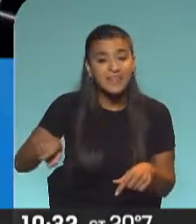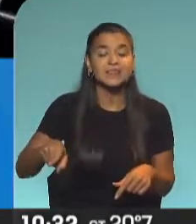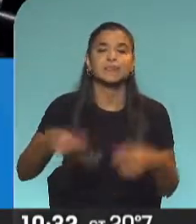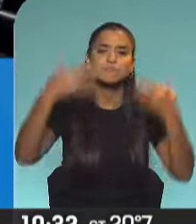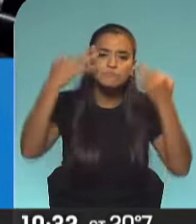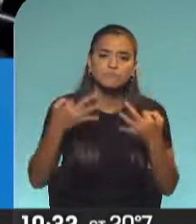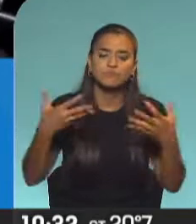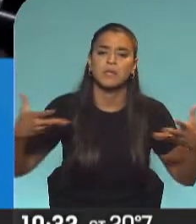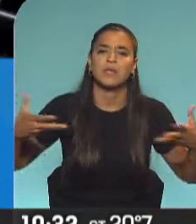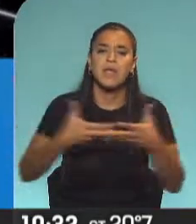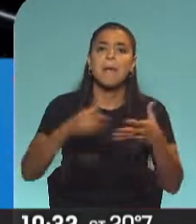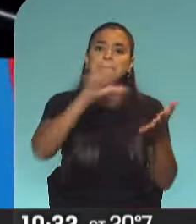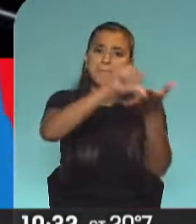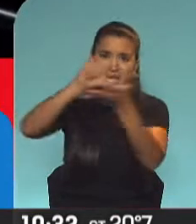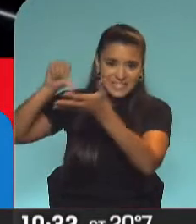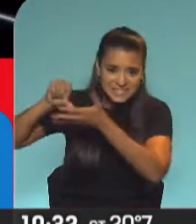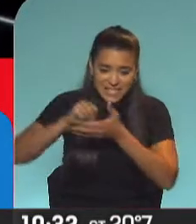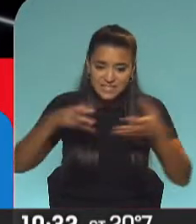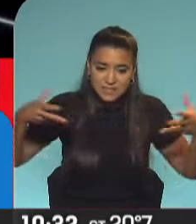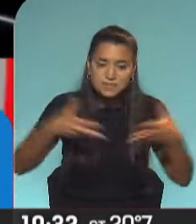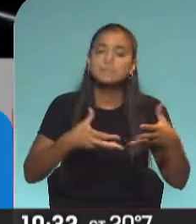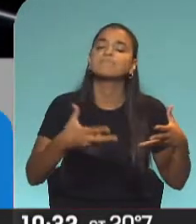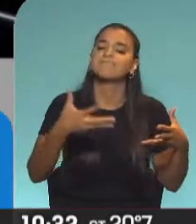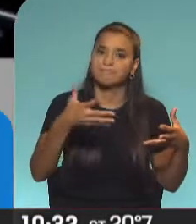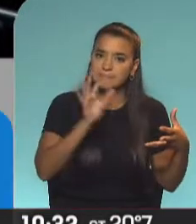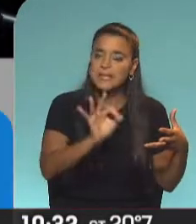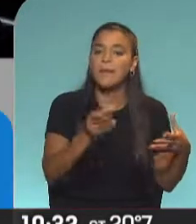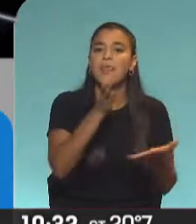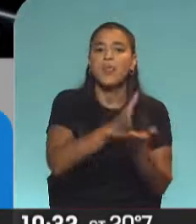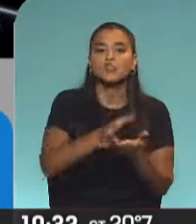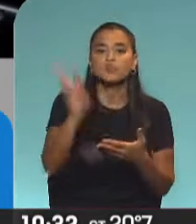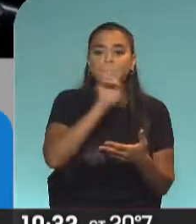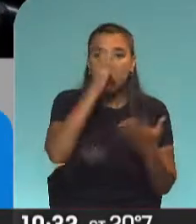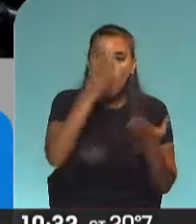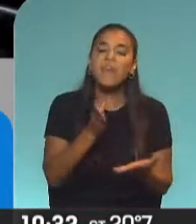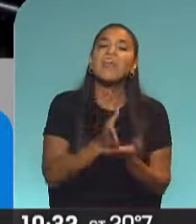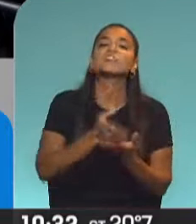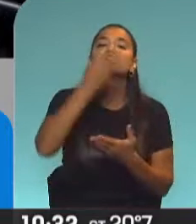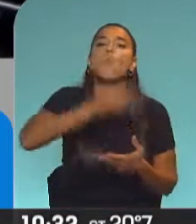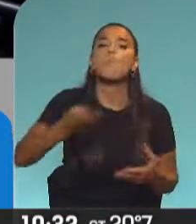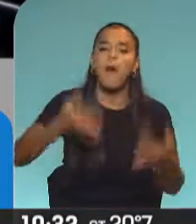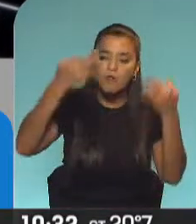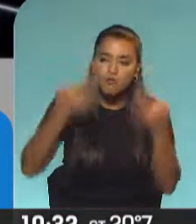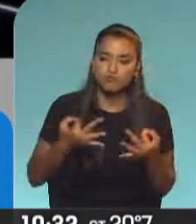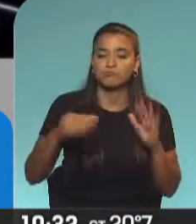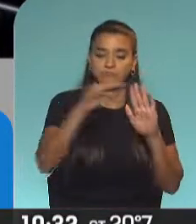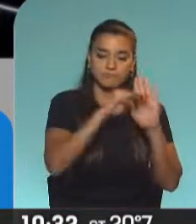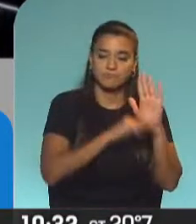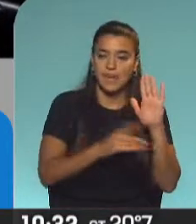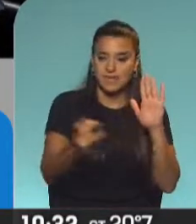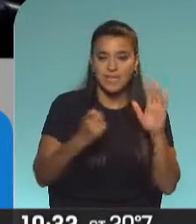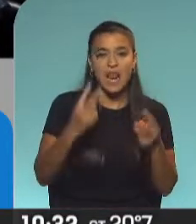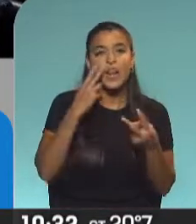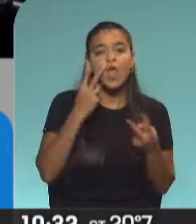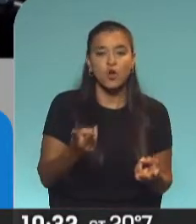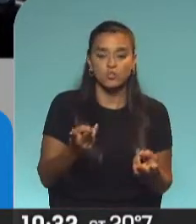en el conjunto de naciones, de países, que entienden que los derechos de las mujeres son derechos humanos y que merecen una regulación y el